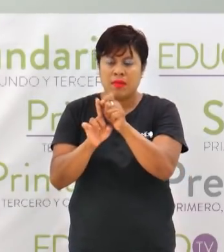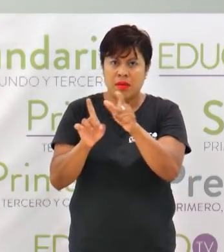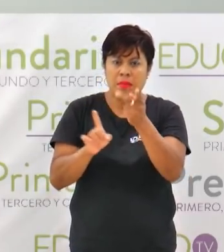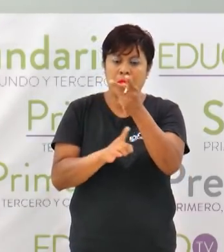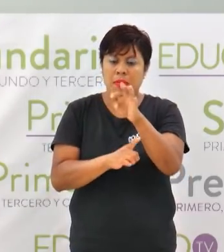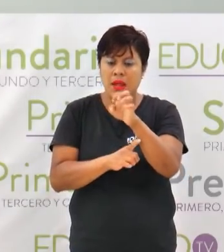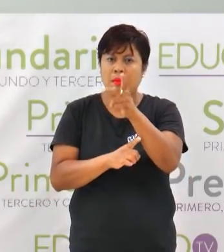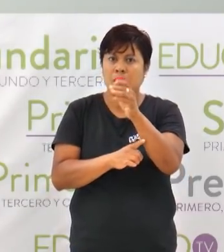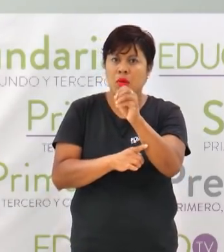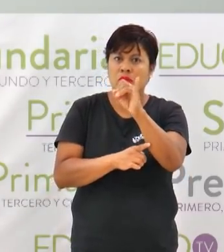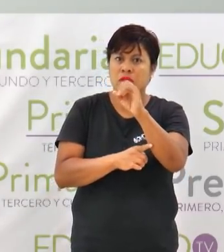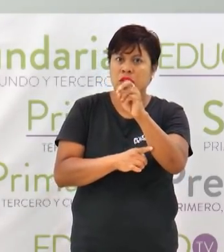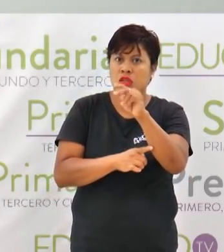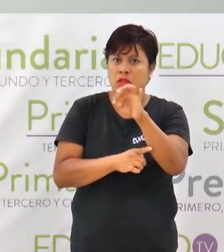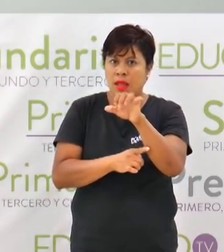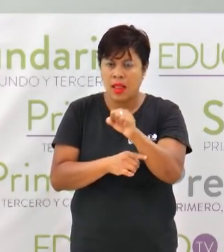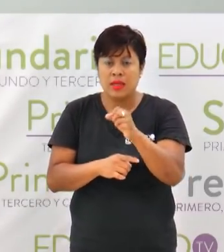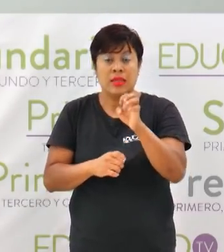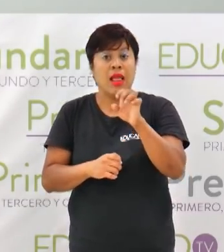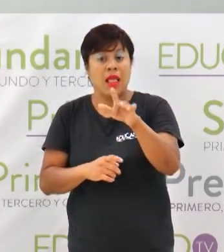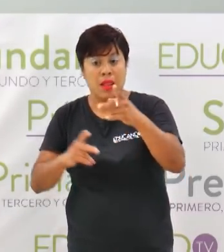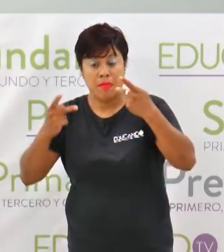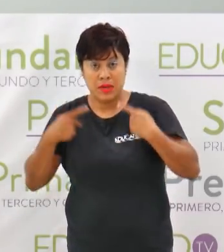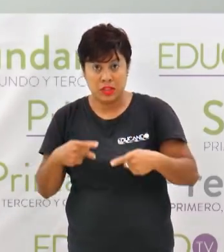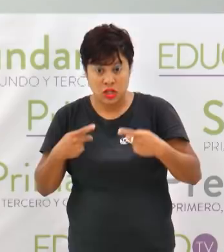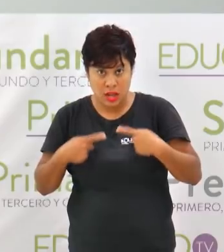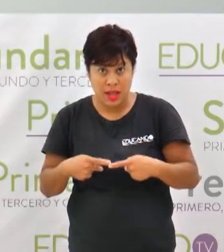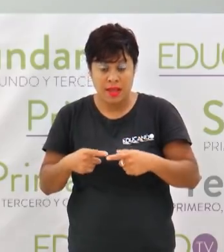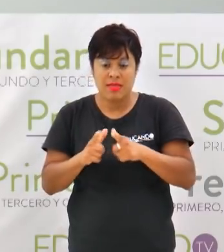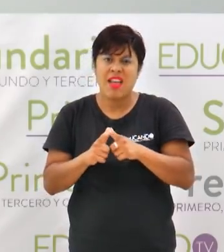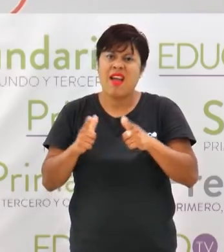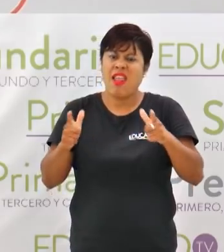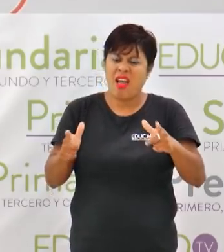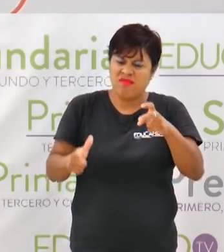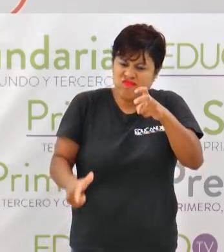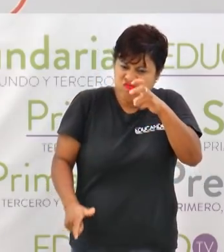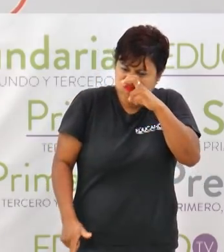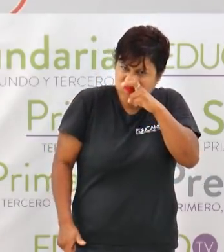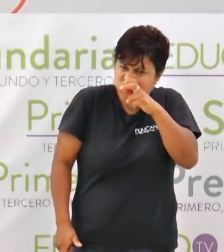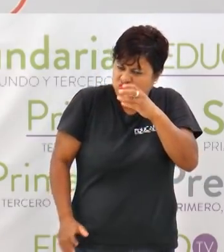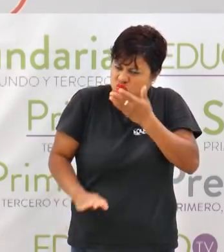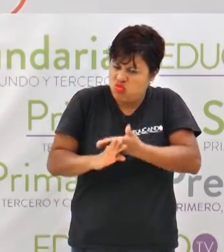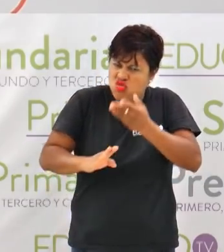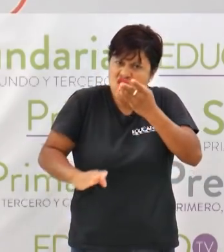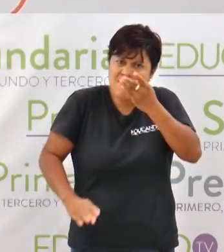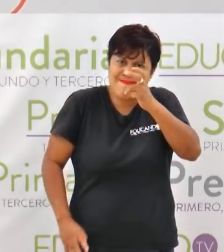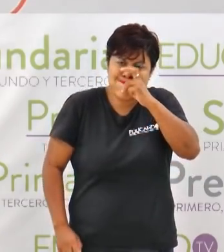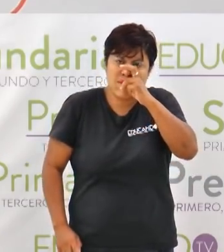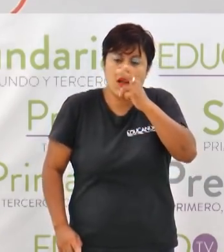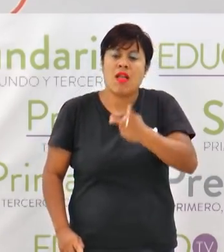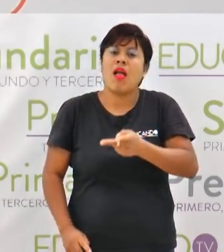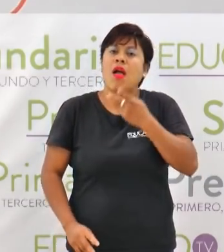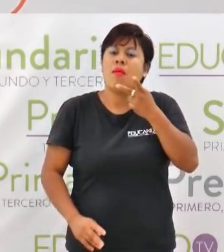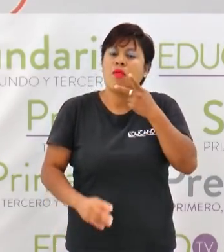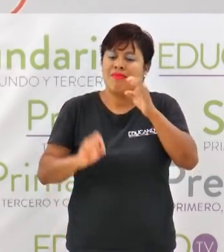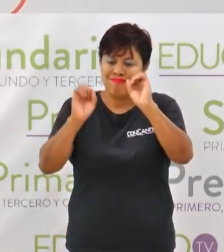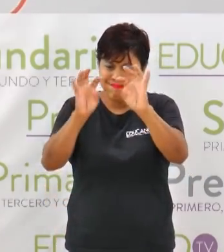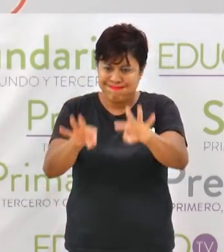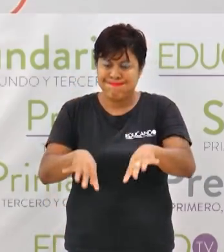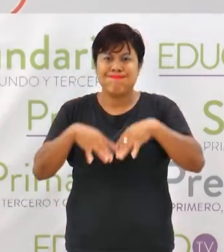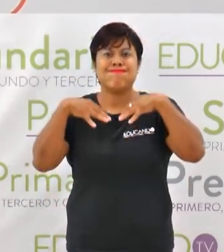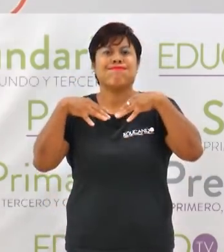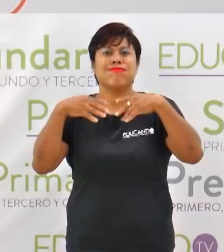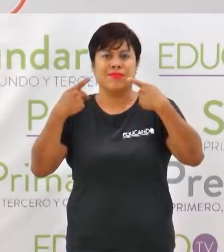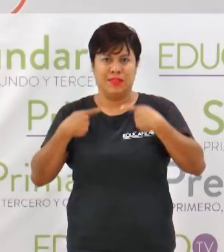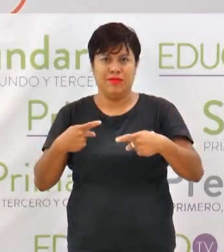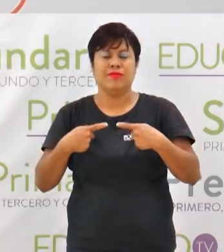frases preposicionales. Bien, el personaje de gran carácter, bien, habló a la